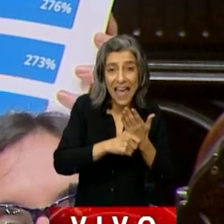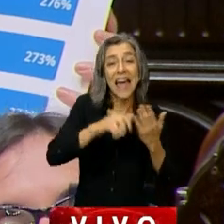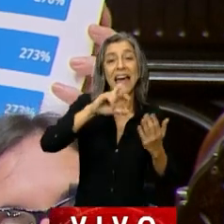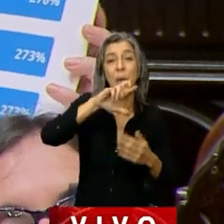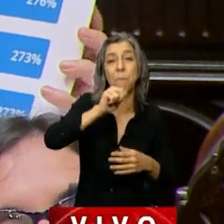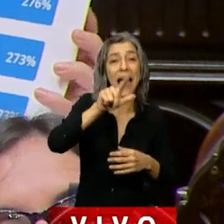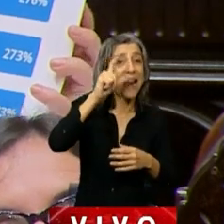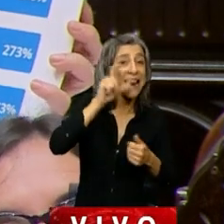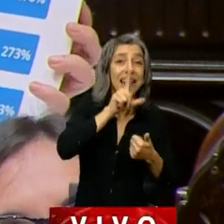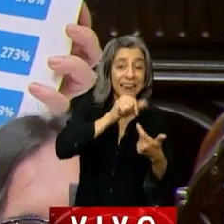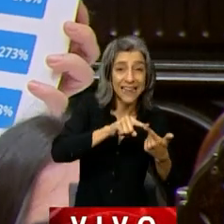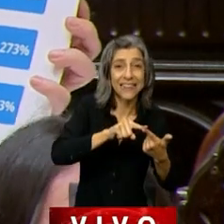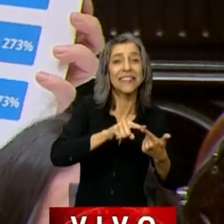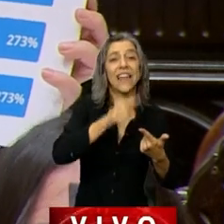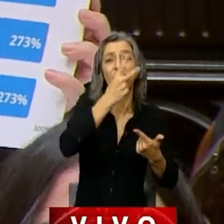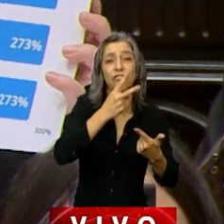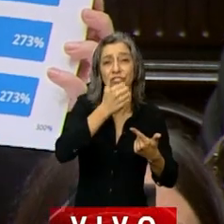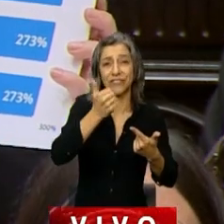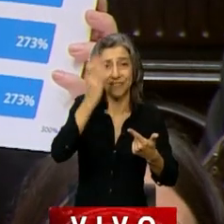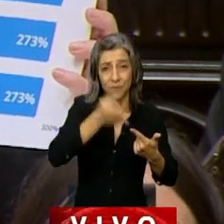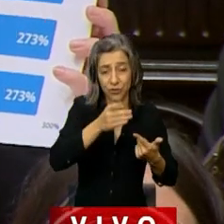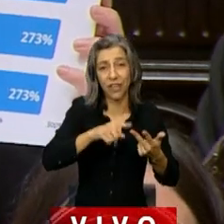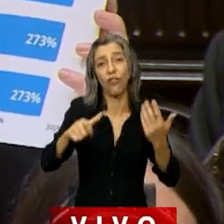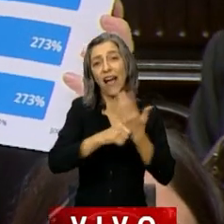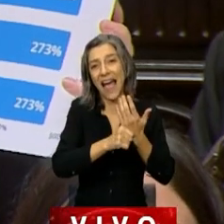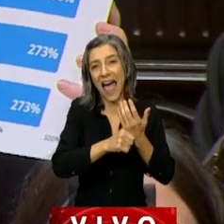276%, la carne picada común un